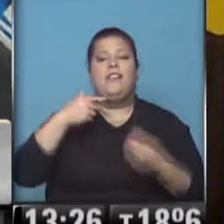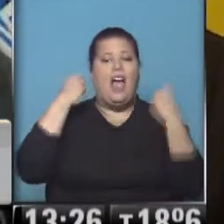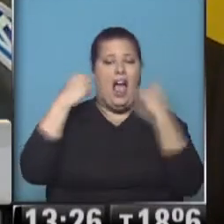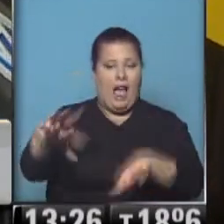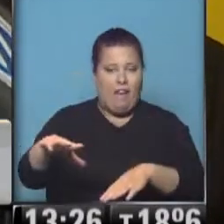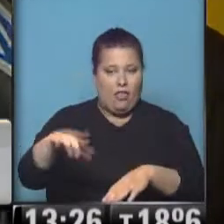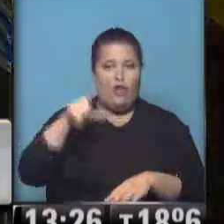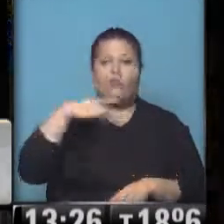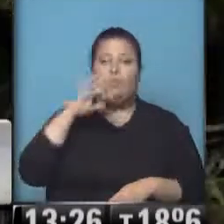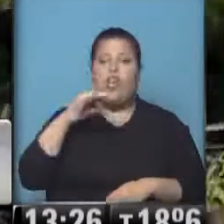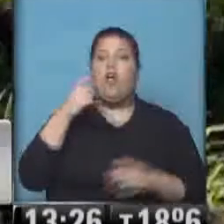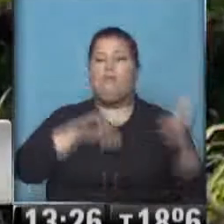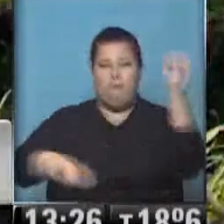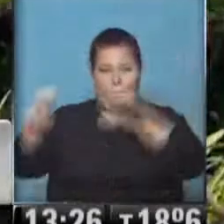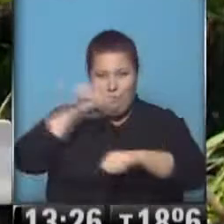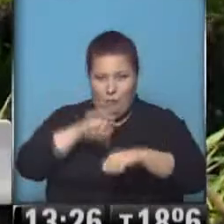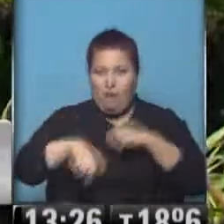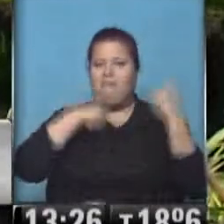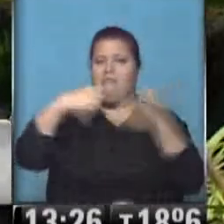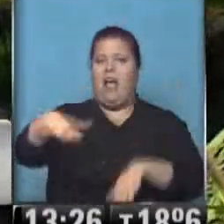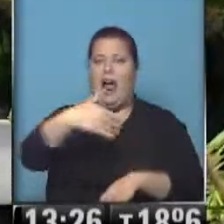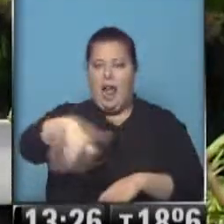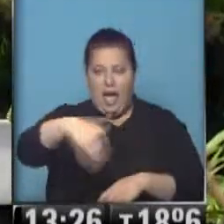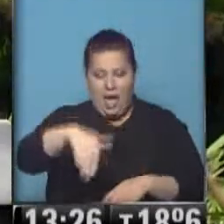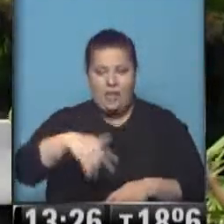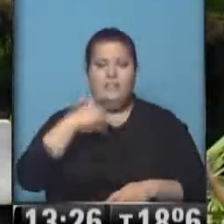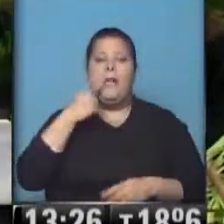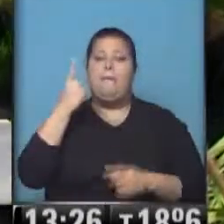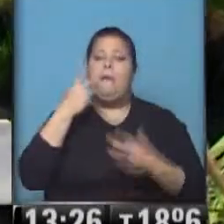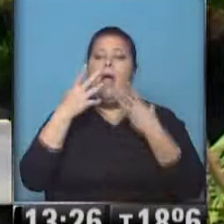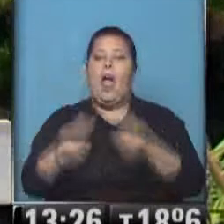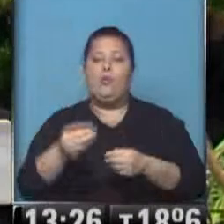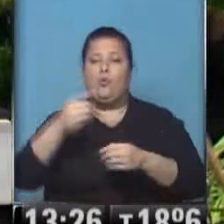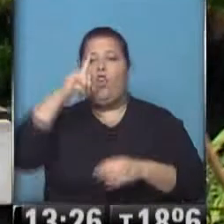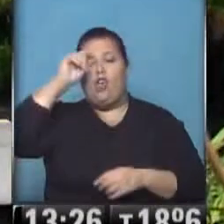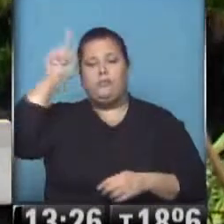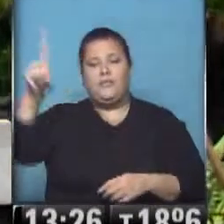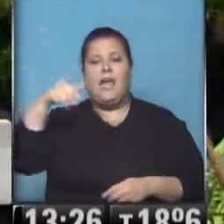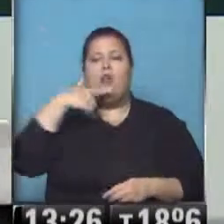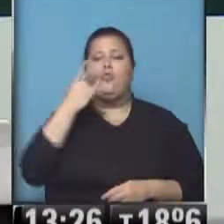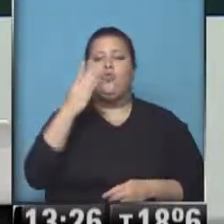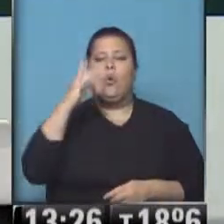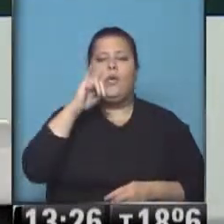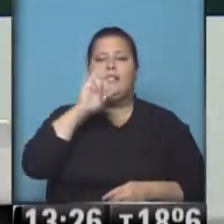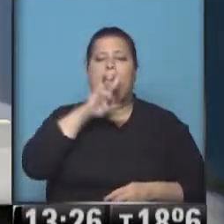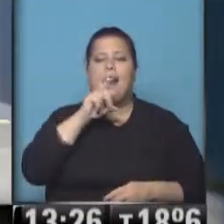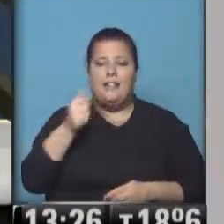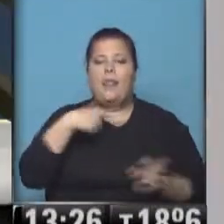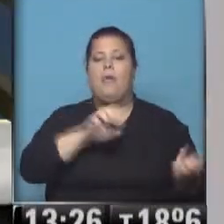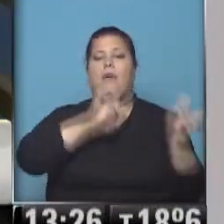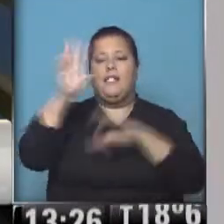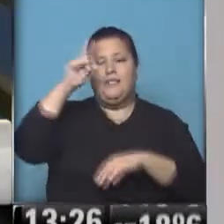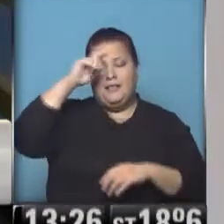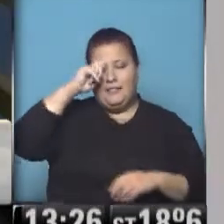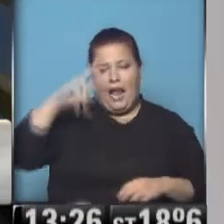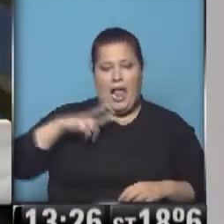abandonado su hijo tras la golpiza en la vía pública, que recibió los primeros auxilios en el hospital Zubizarreta y luego fue trasladado al sanatorio